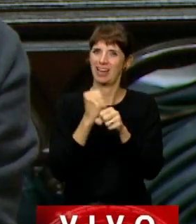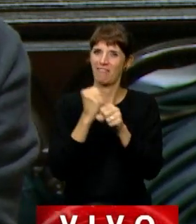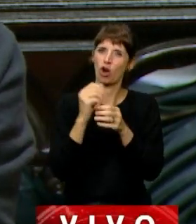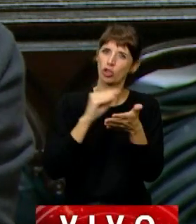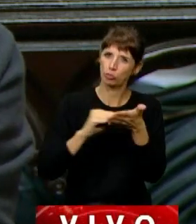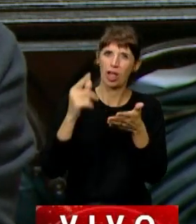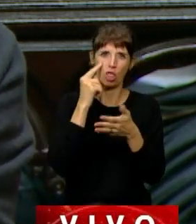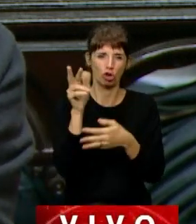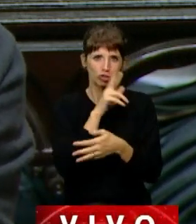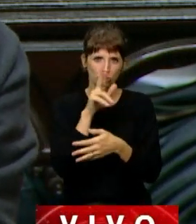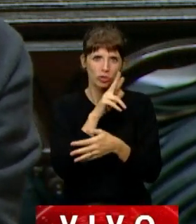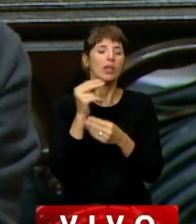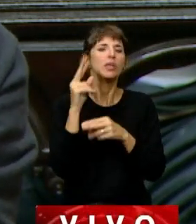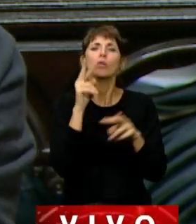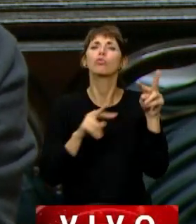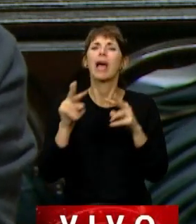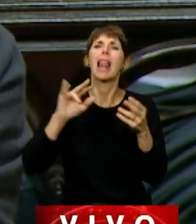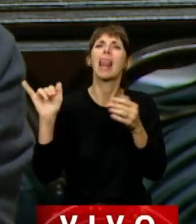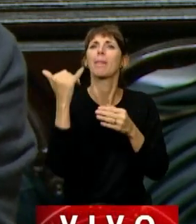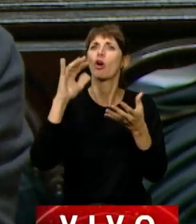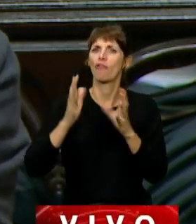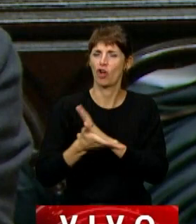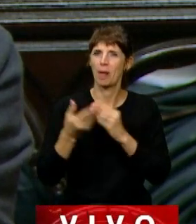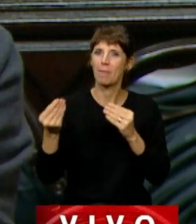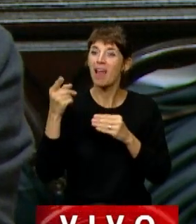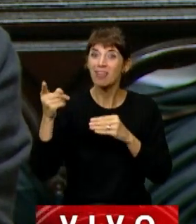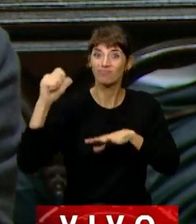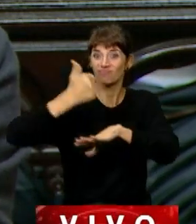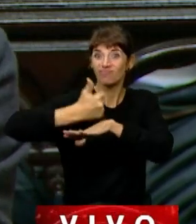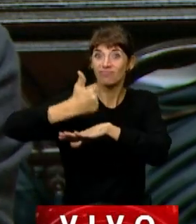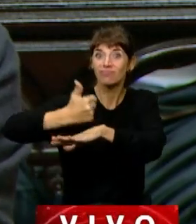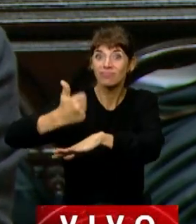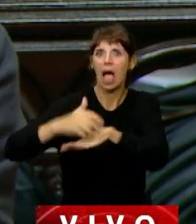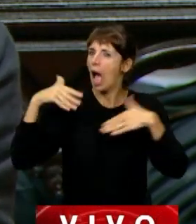diputados y diputadas y encontrar los mejores canales para que estas visitas sean cada vez más